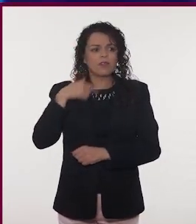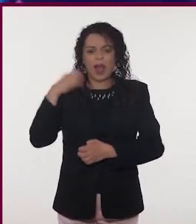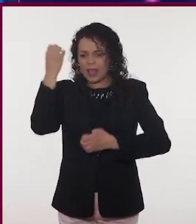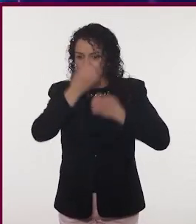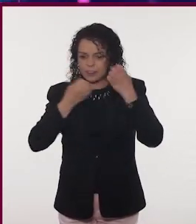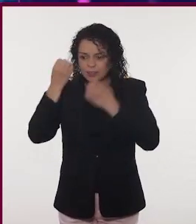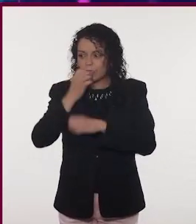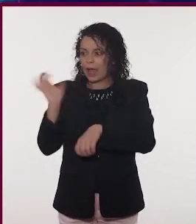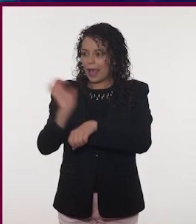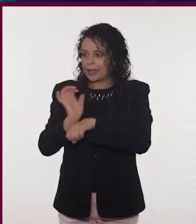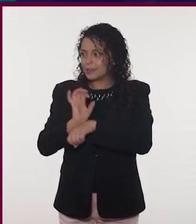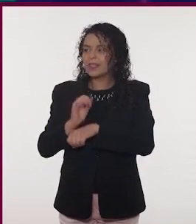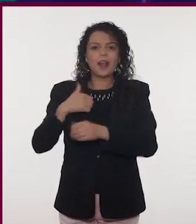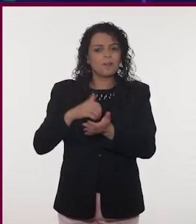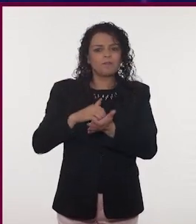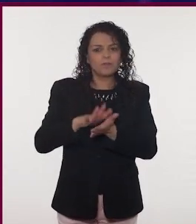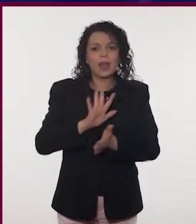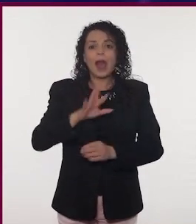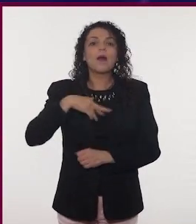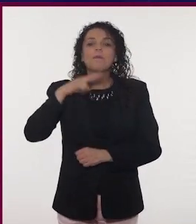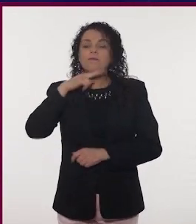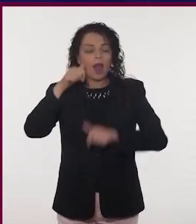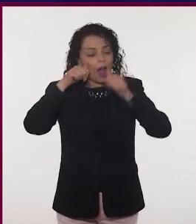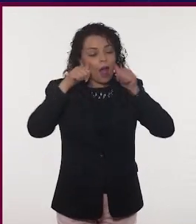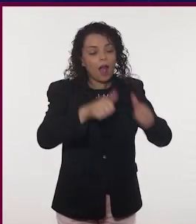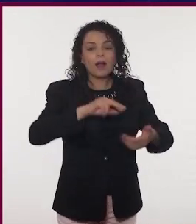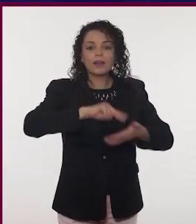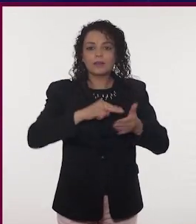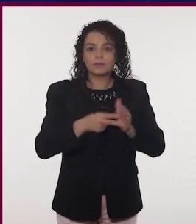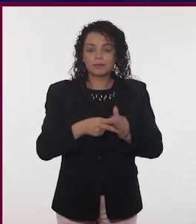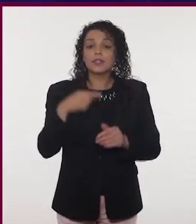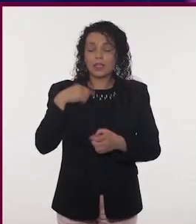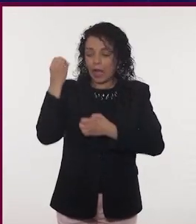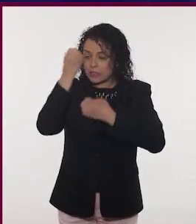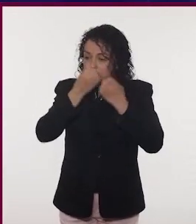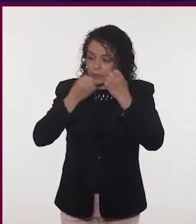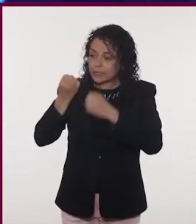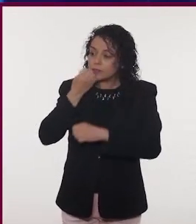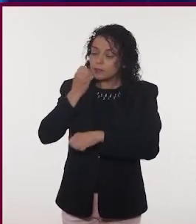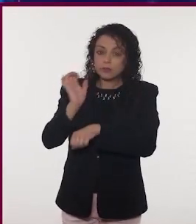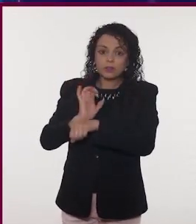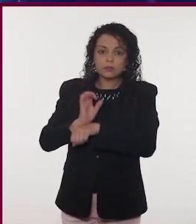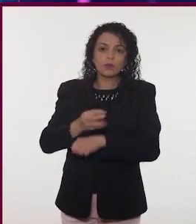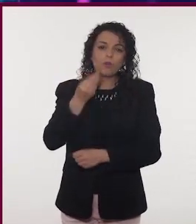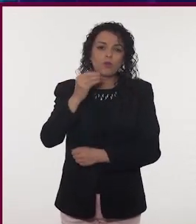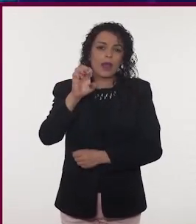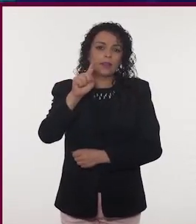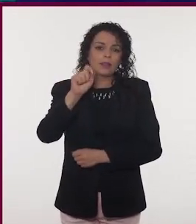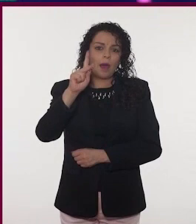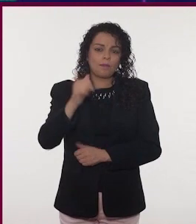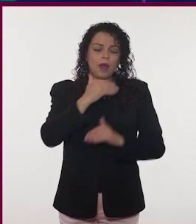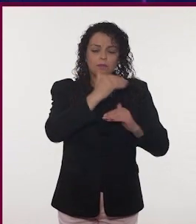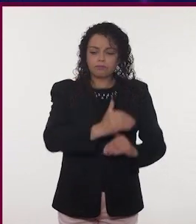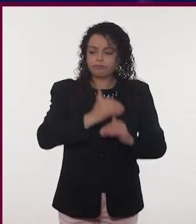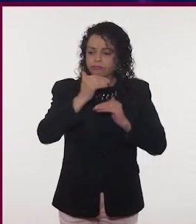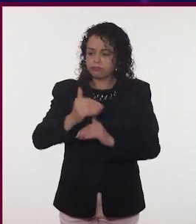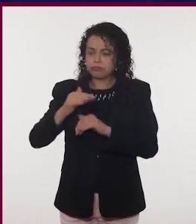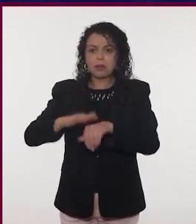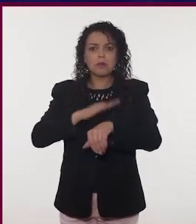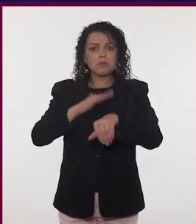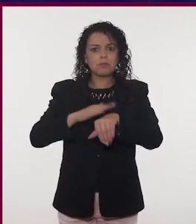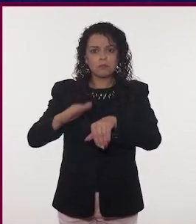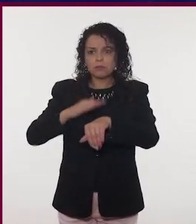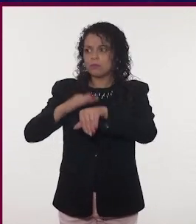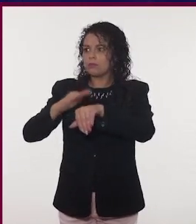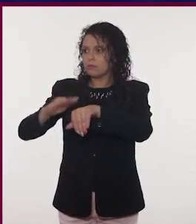para que me reboten y ya me dedique yo a la ingeniería, ¿no? Se hace examen a la escuela de cine y son muchas etapas, iba pasando yo las etapas y decía, no, en la